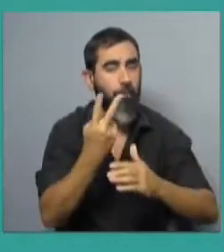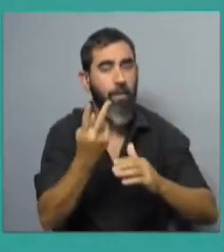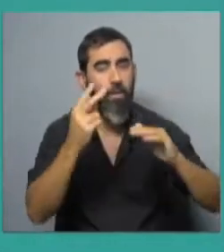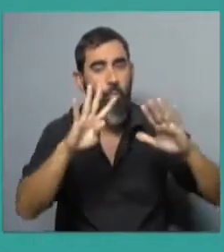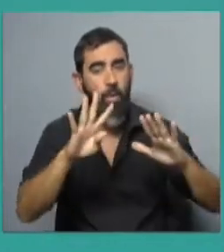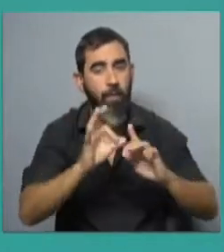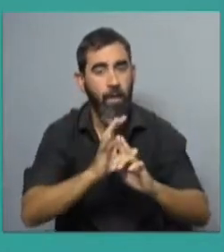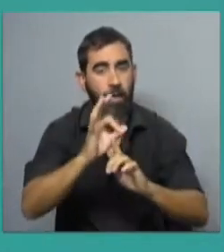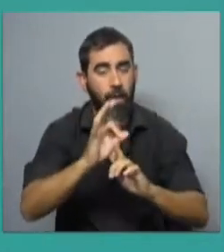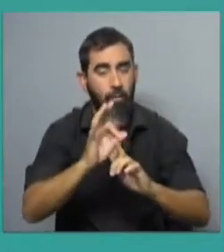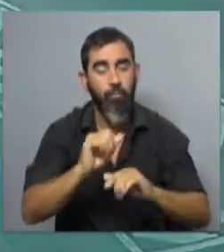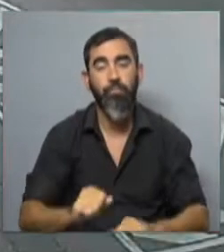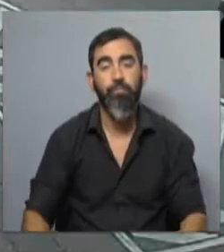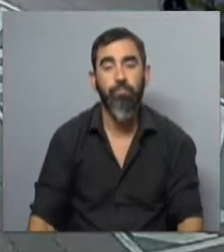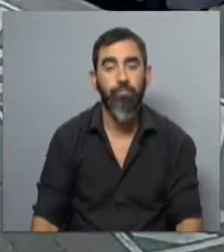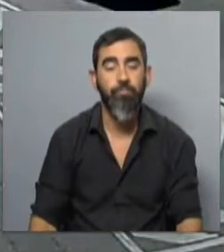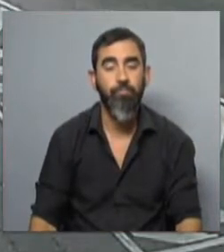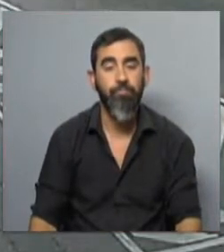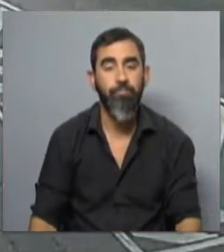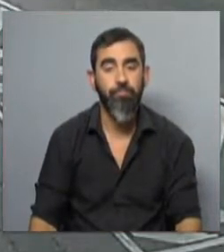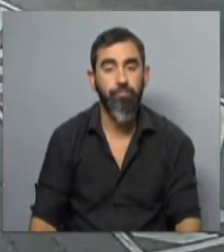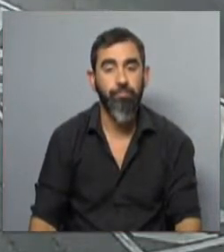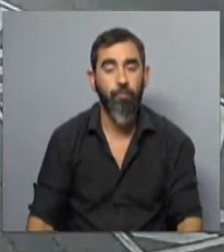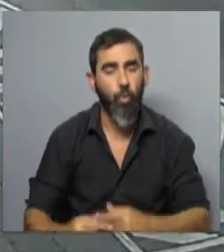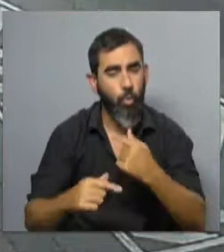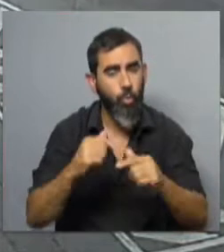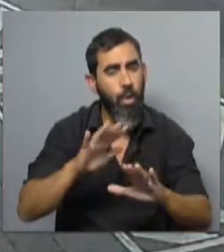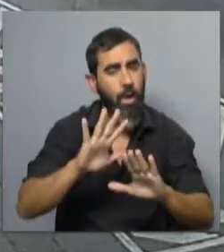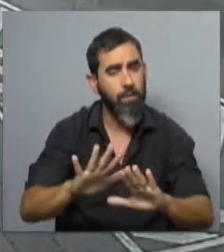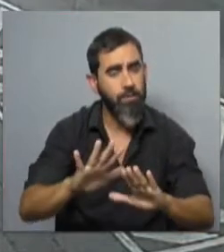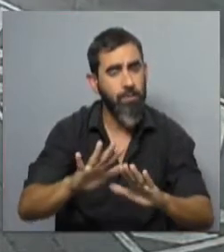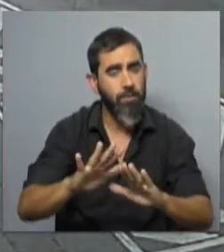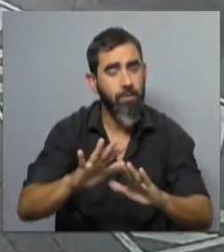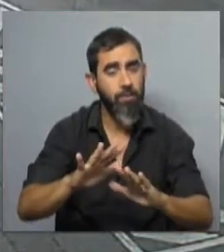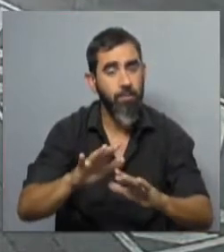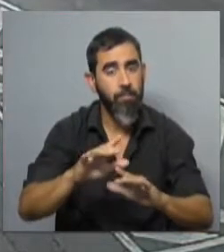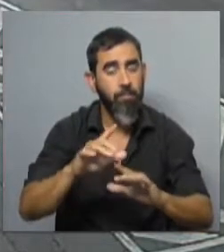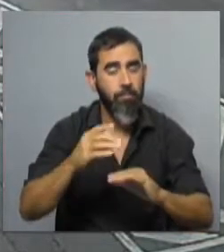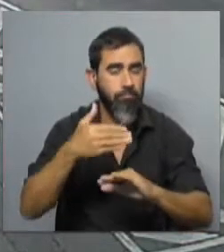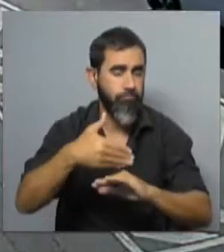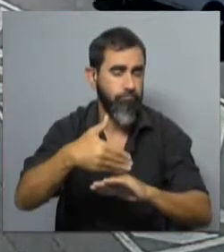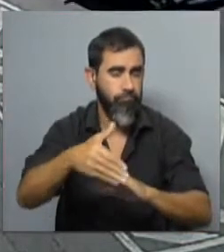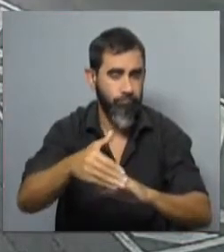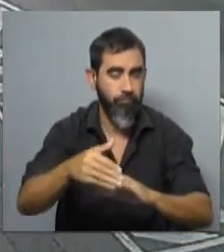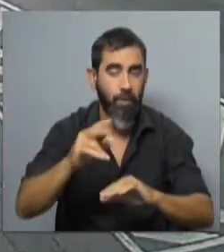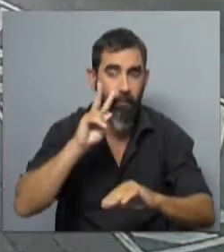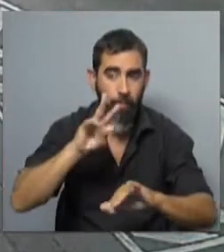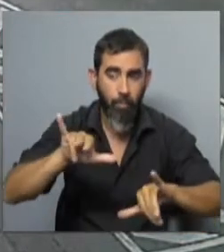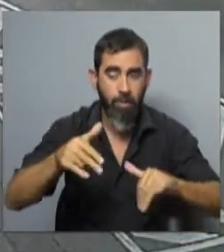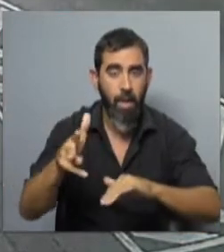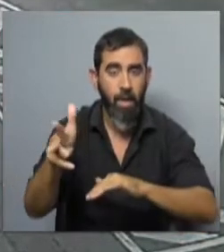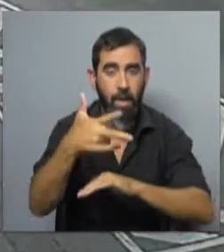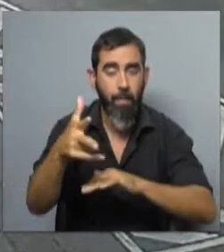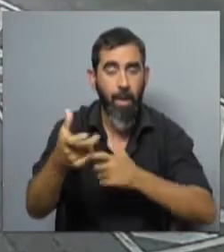29 grados anunciada por Inumet y que va a seguir así por lo que se dice en las próximas horas. Estamos viendo ya las cámaras del